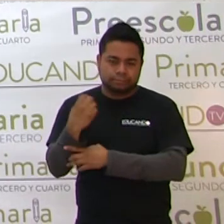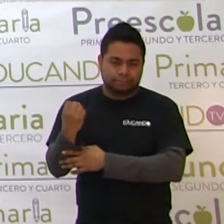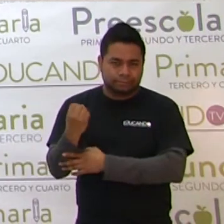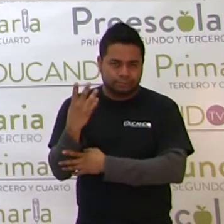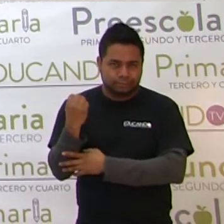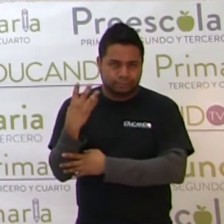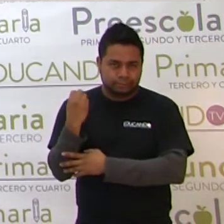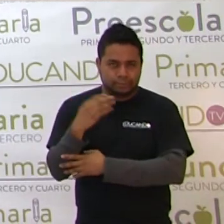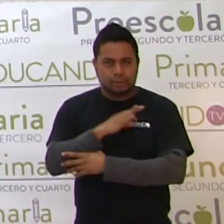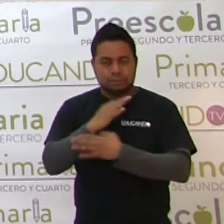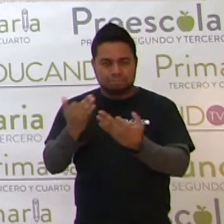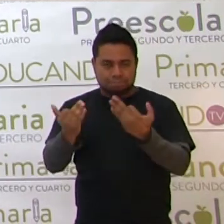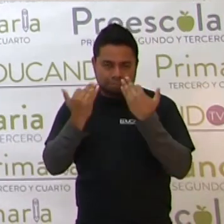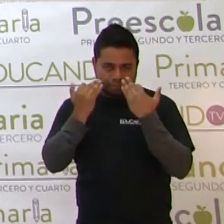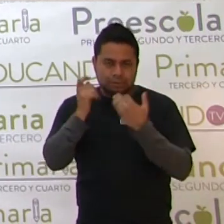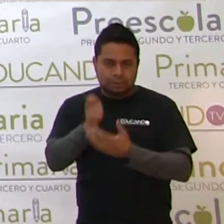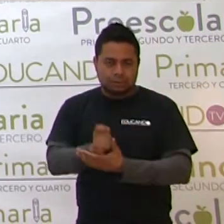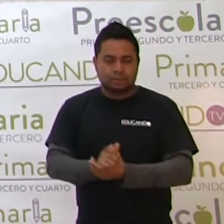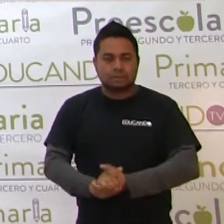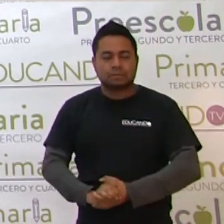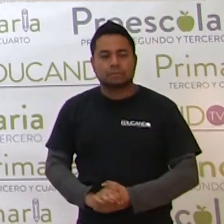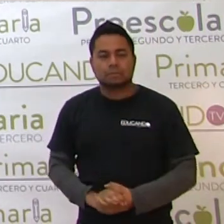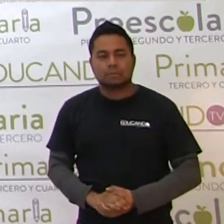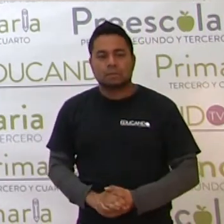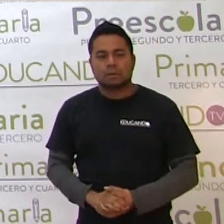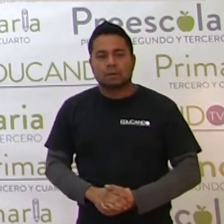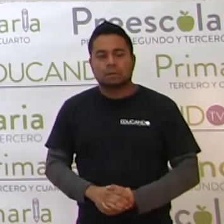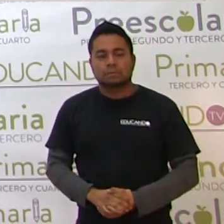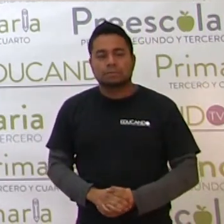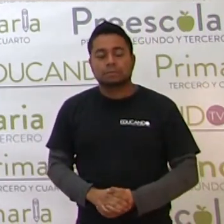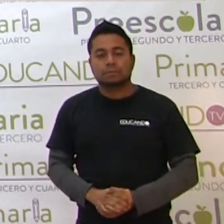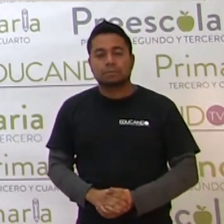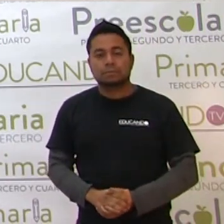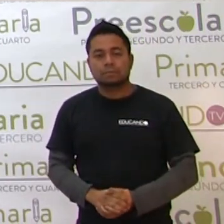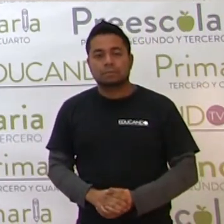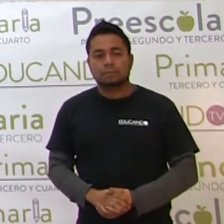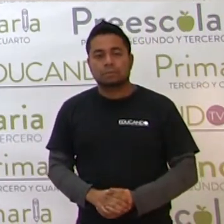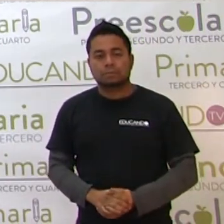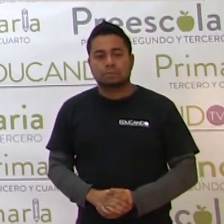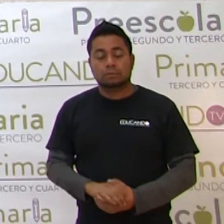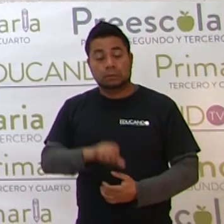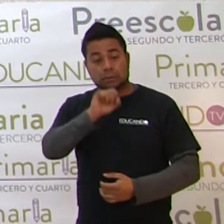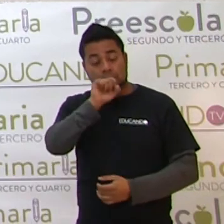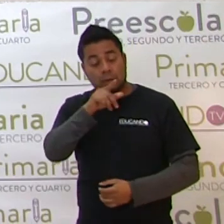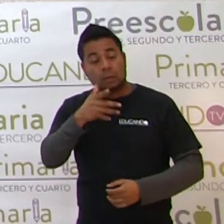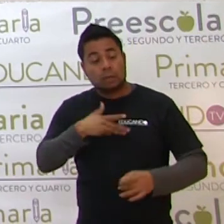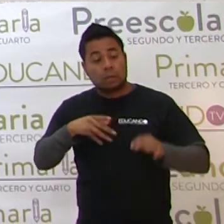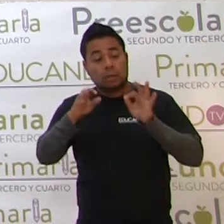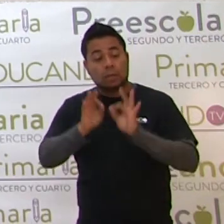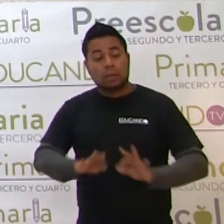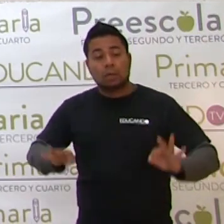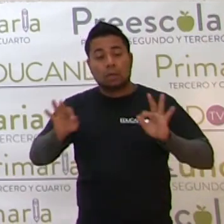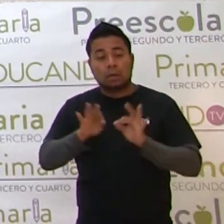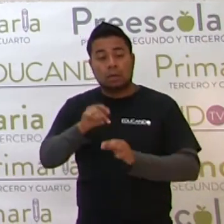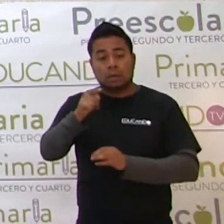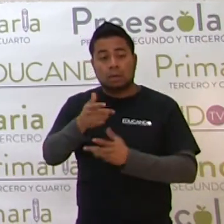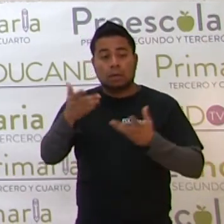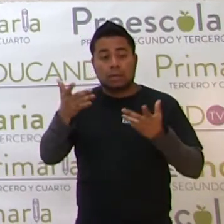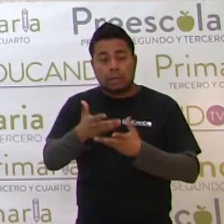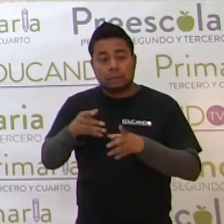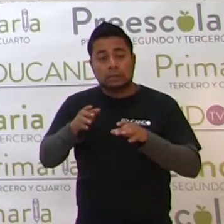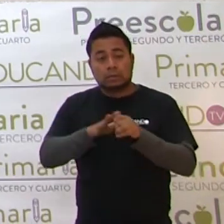exposición, ¿sí? Bien. También, es muy importante que practiquen los